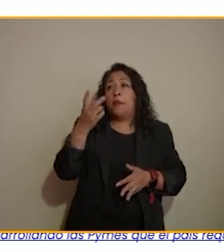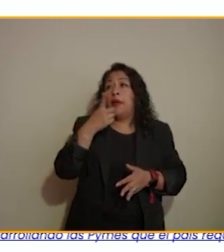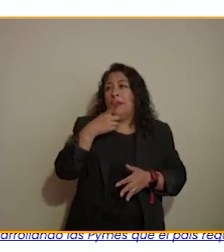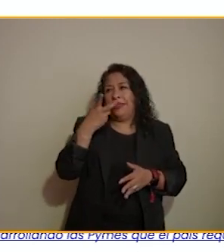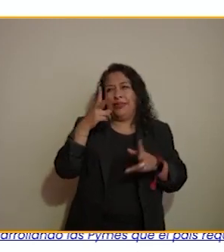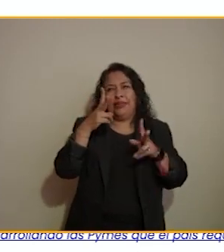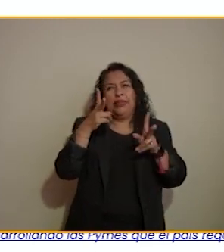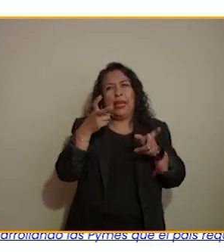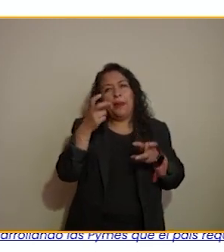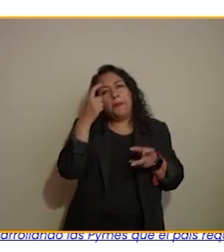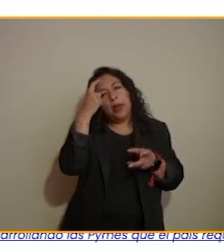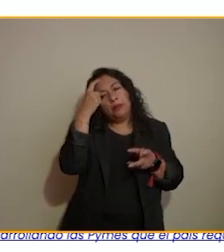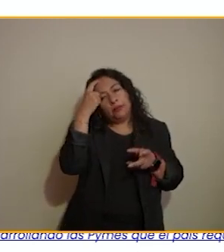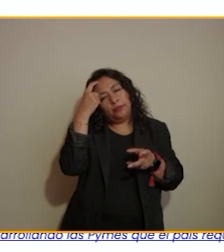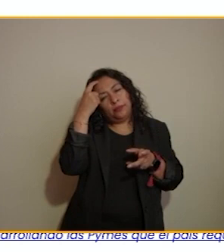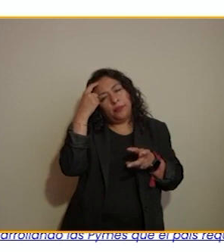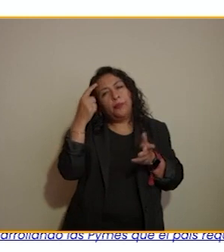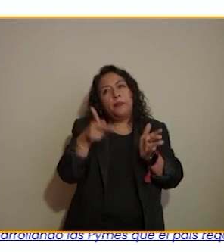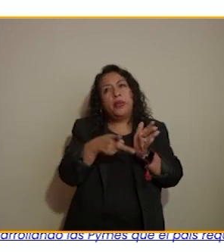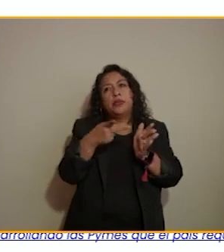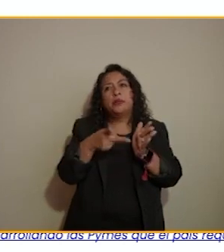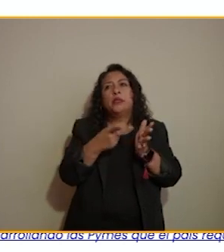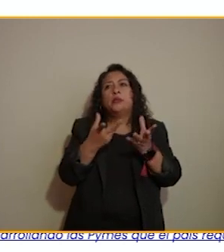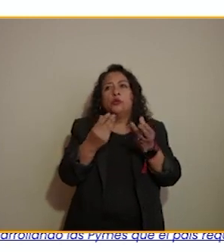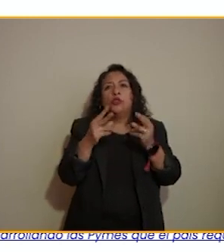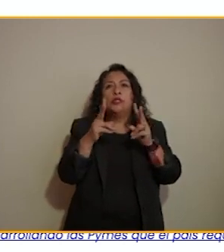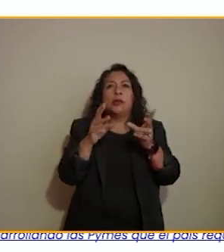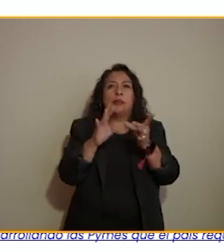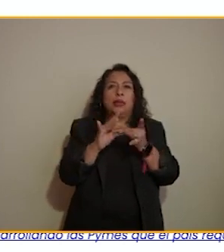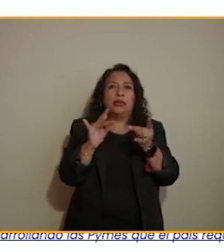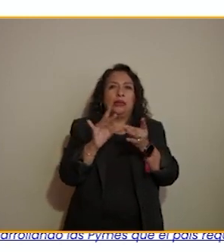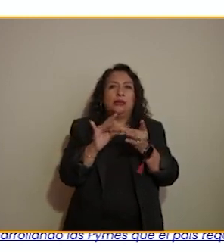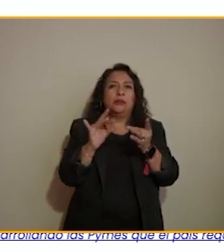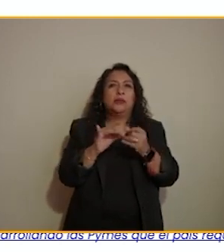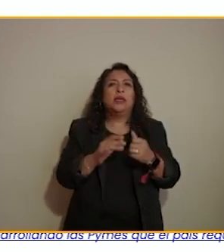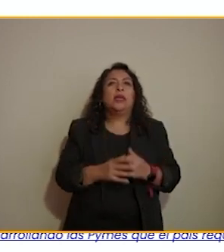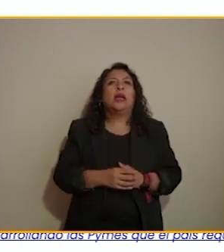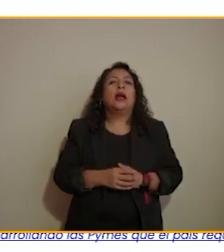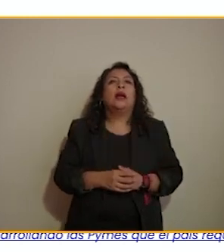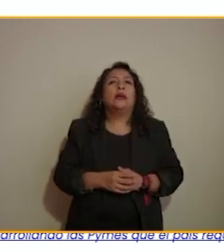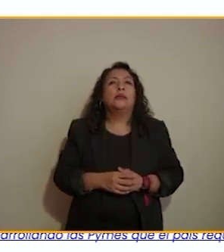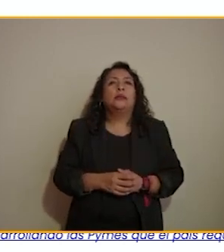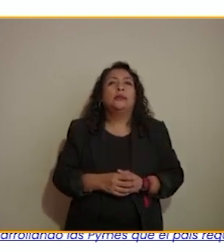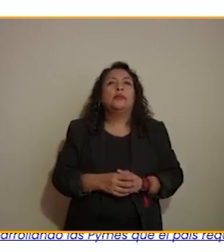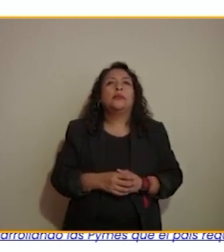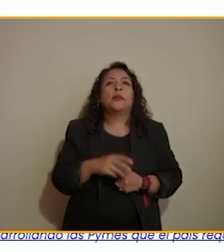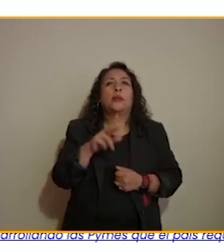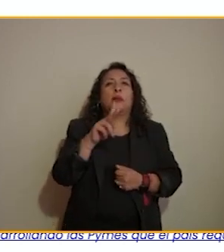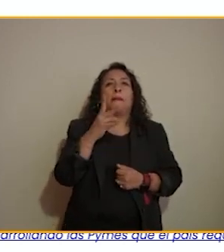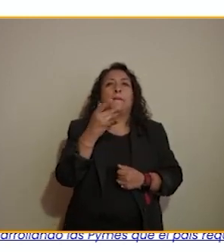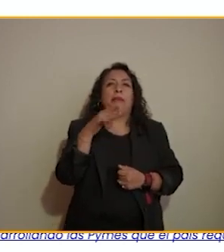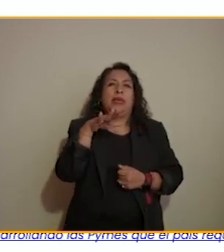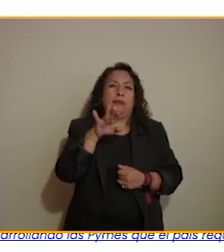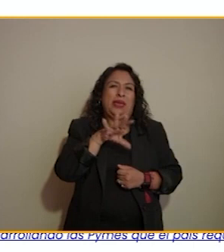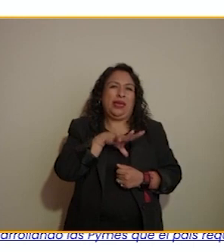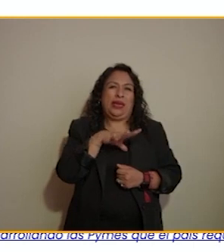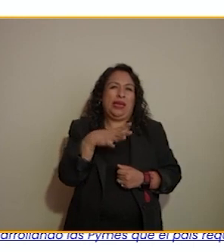hecho, que se ha conversado últimamente mucho con el tema del nearshoring también. Hemos estado hablando que las pymes en